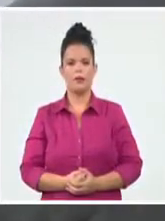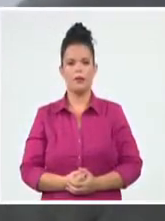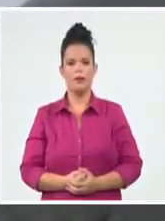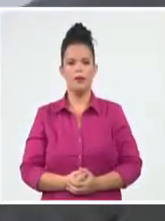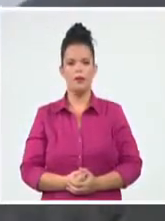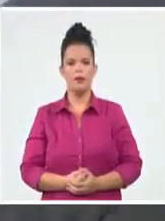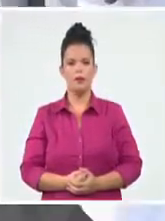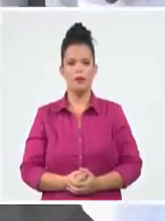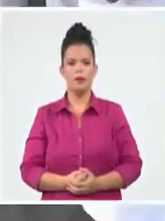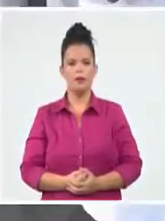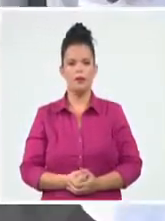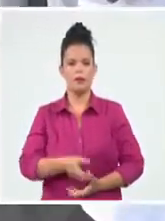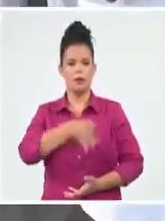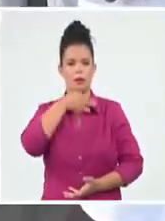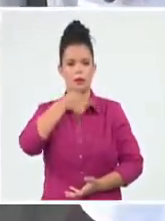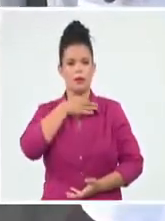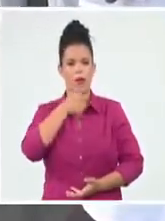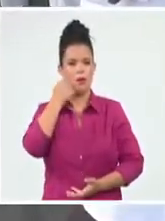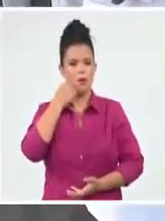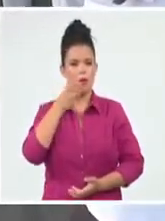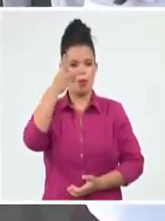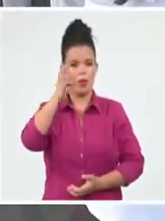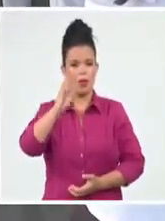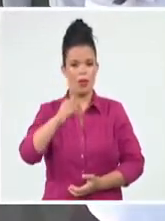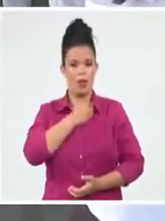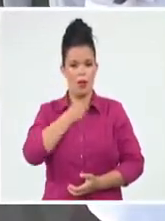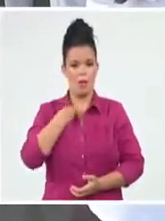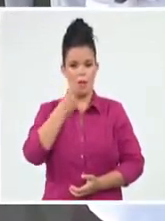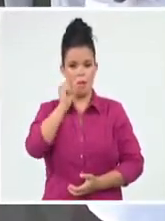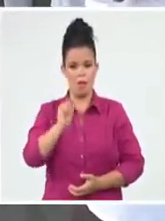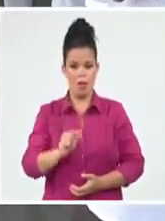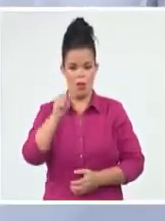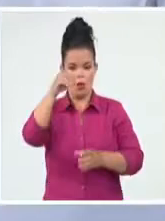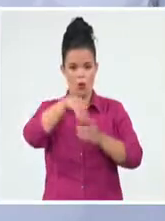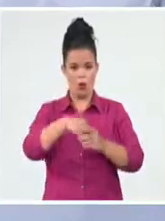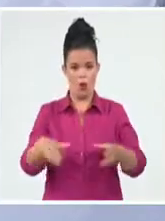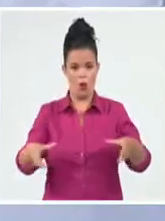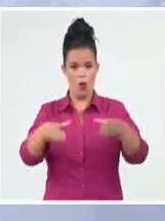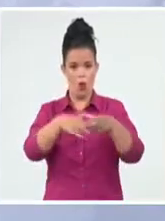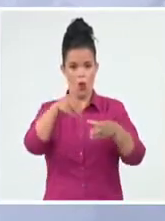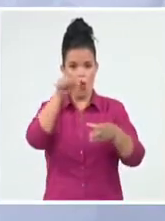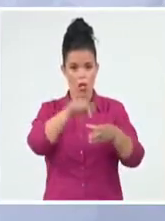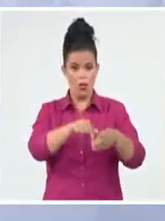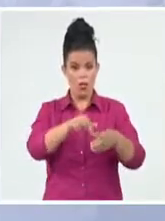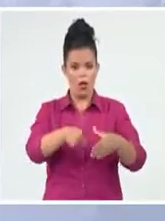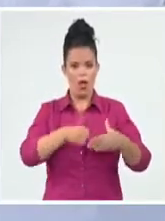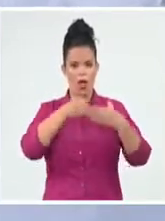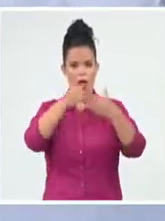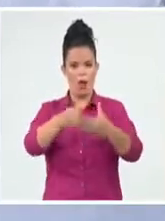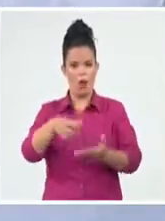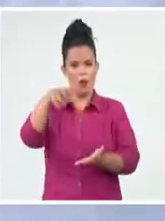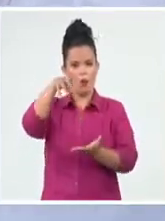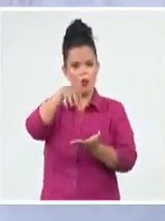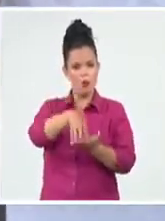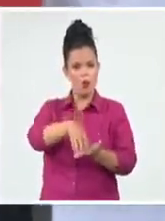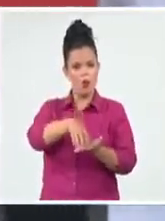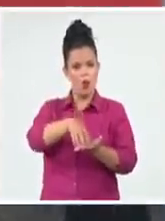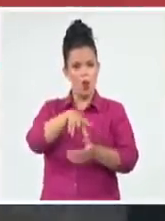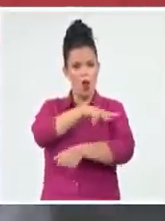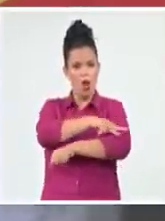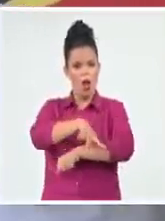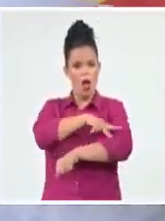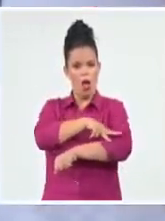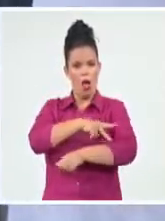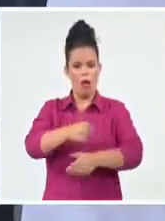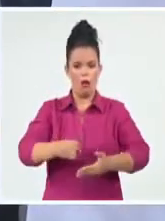Más de 30 colaboradores médicos de la Brigada Internacional Henry Riff contribuyeron en San Cristóbal y Nieves a combatir la pandemia